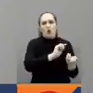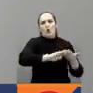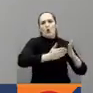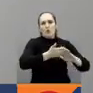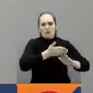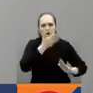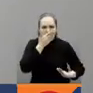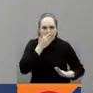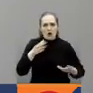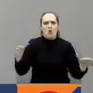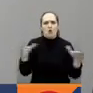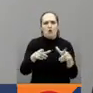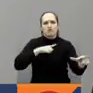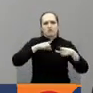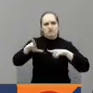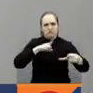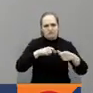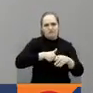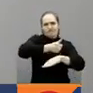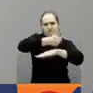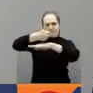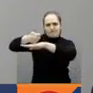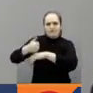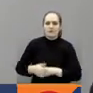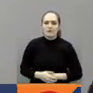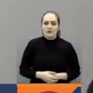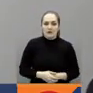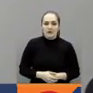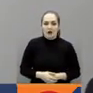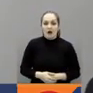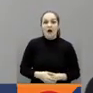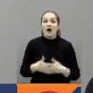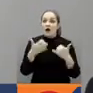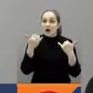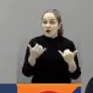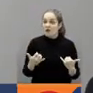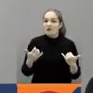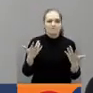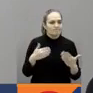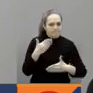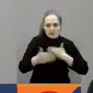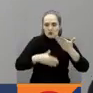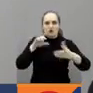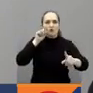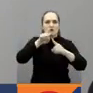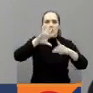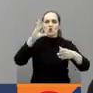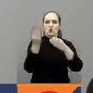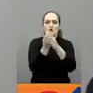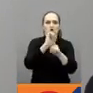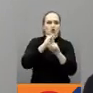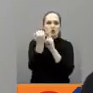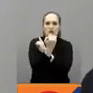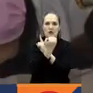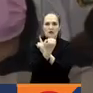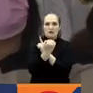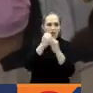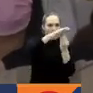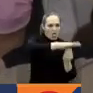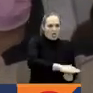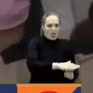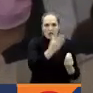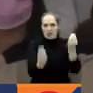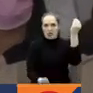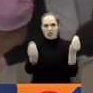y autoridades. Seguir avanzando con esa inclusión social que merecen todas nuestras comunidades sin distingos de ninguna clase.